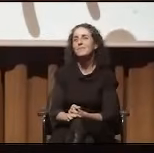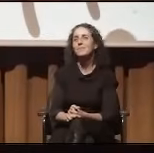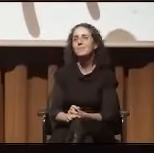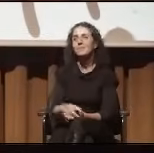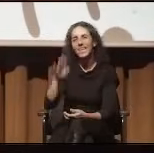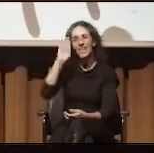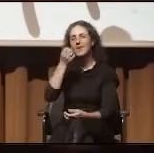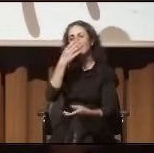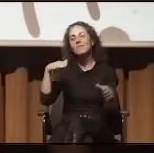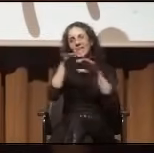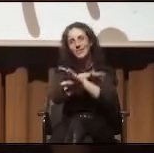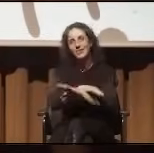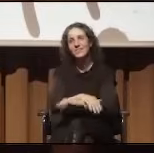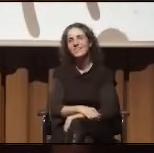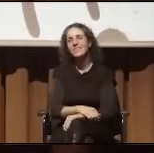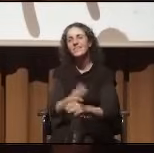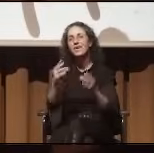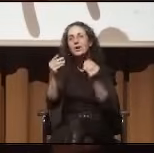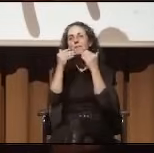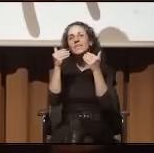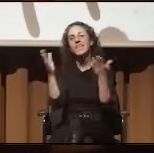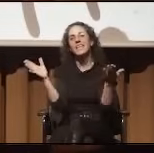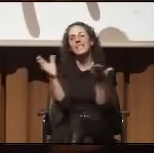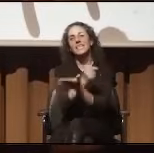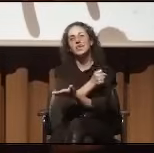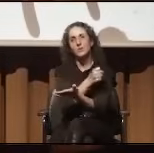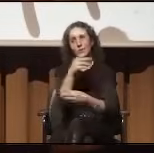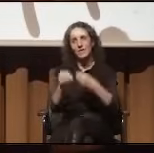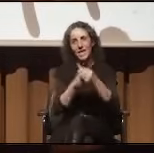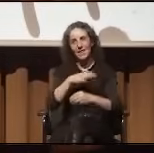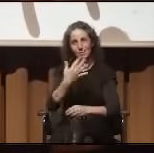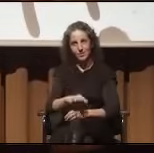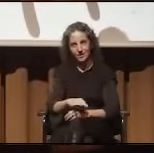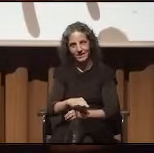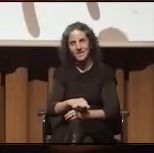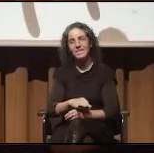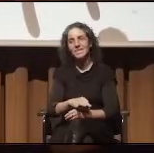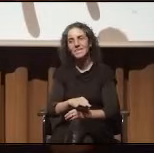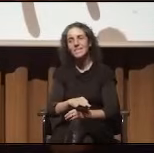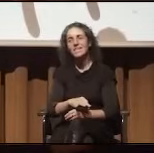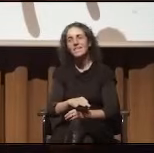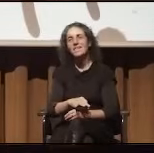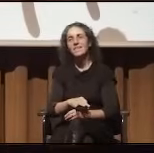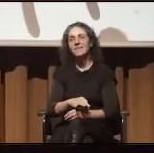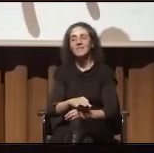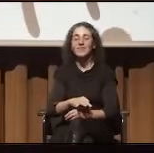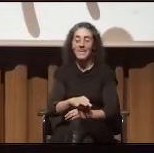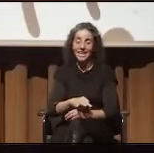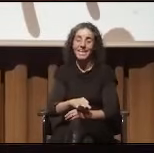Hola, buenas noches y muchas gracias a todos los que han hecho posible que estemos viendo este documental hoy.